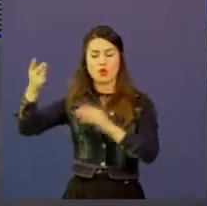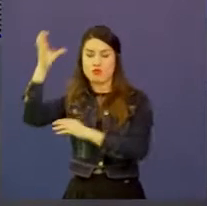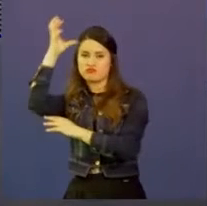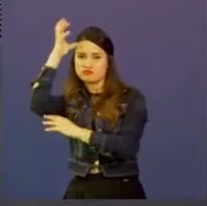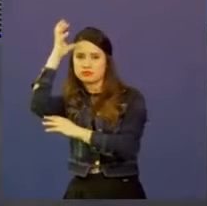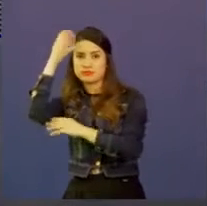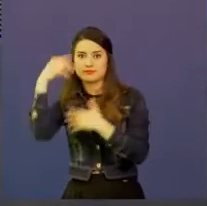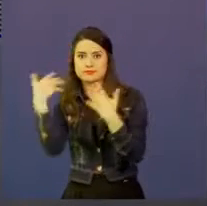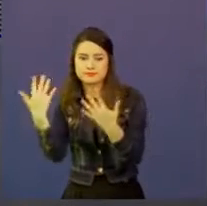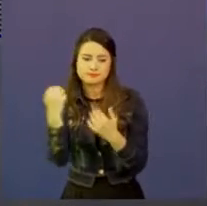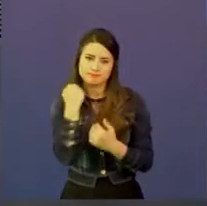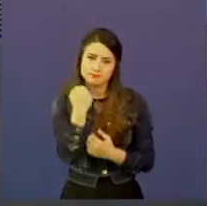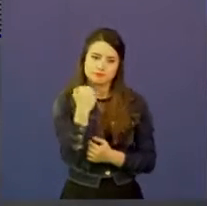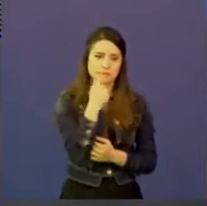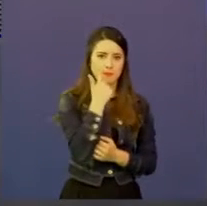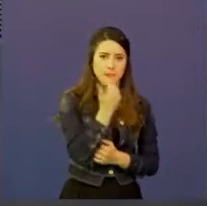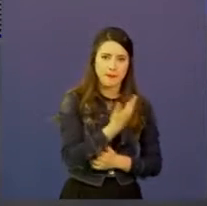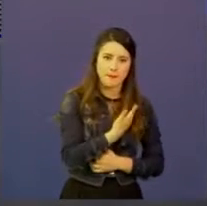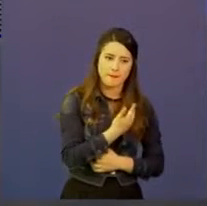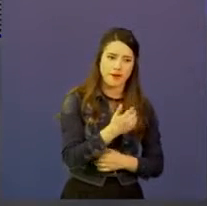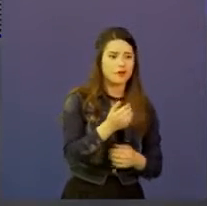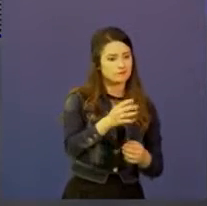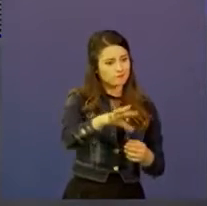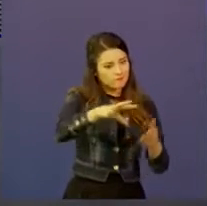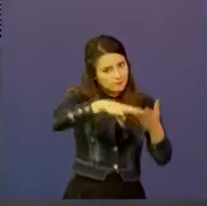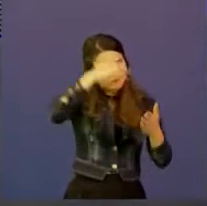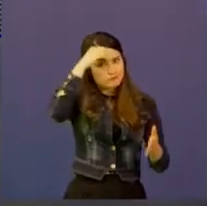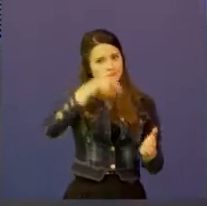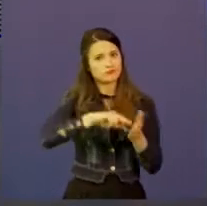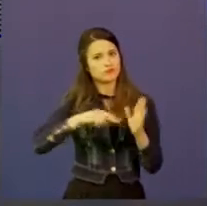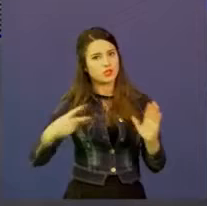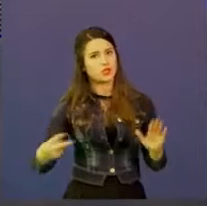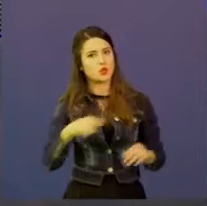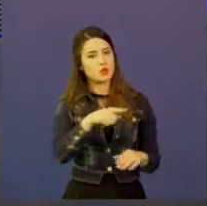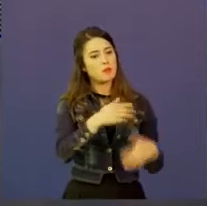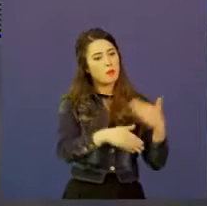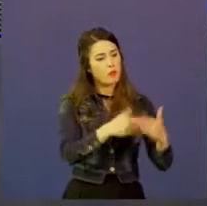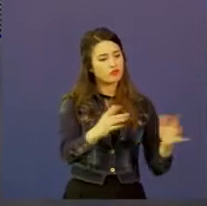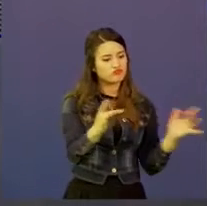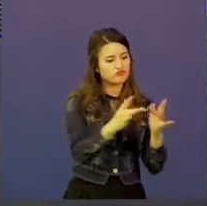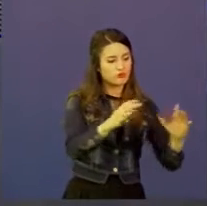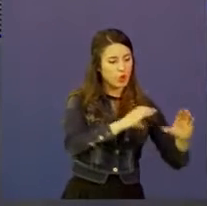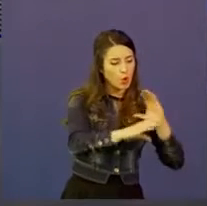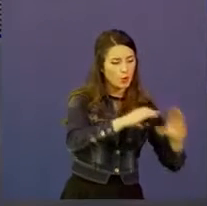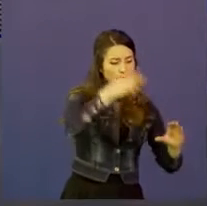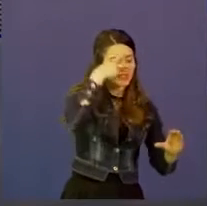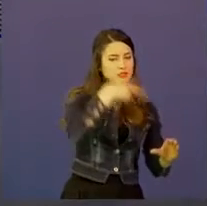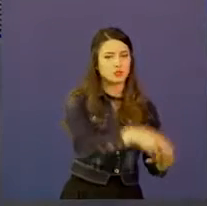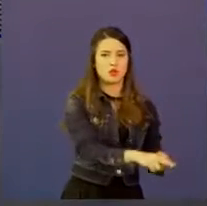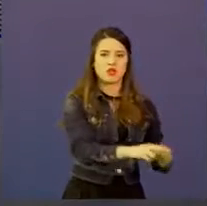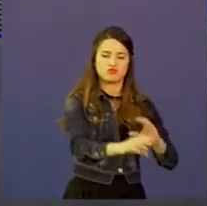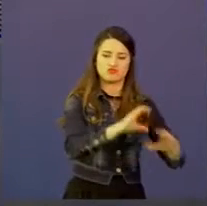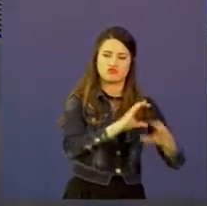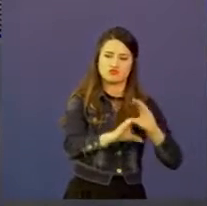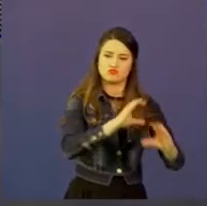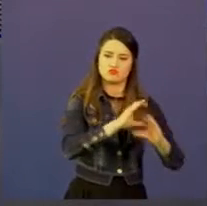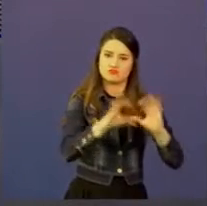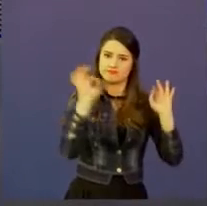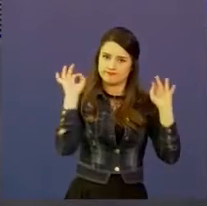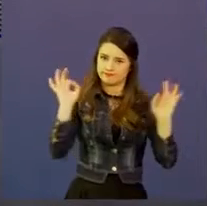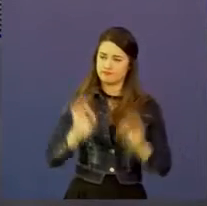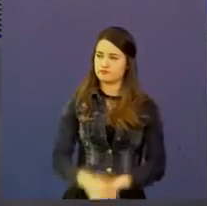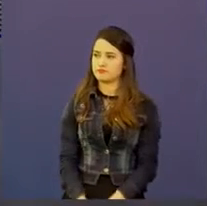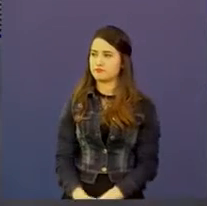familia trabajen y puedan establecer una comunicación con sus hijos es fomentar el desarrollo